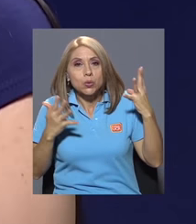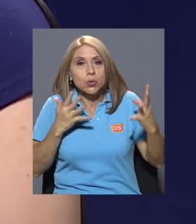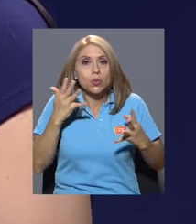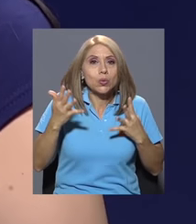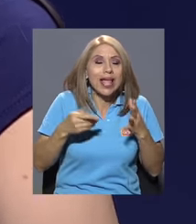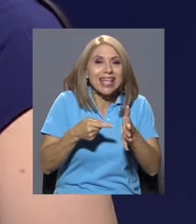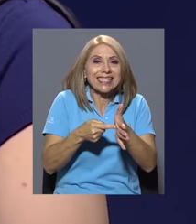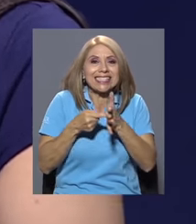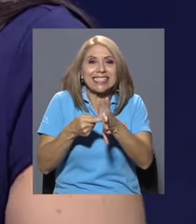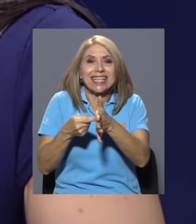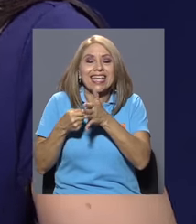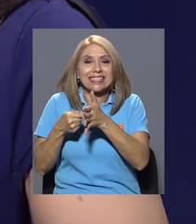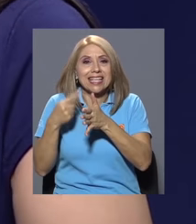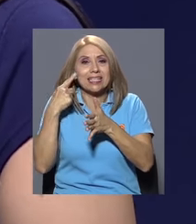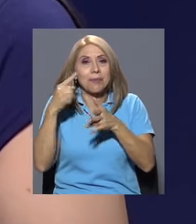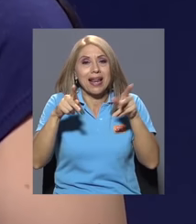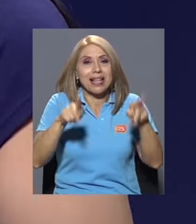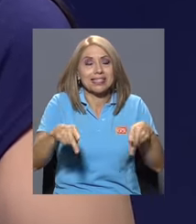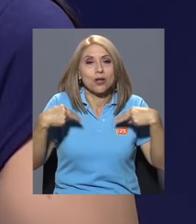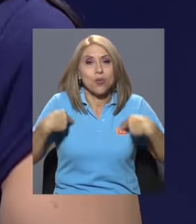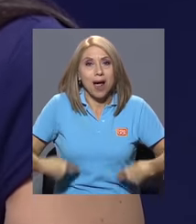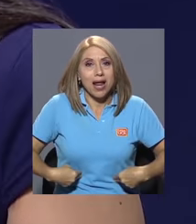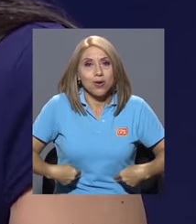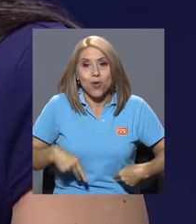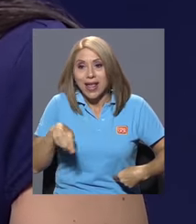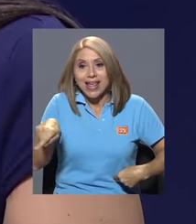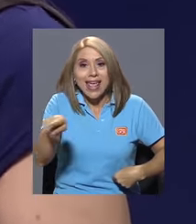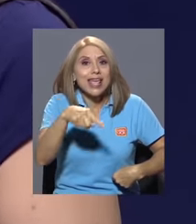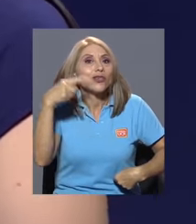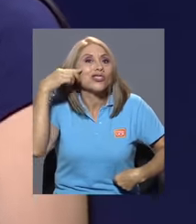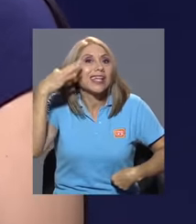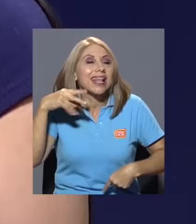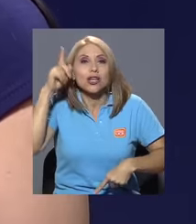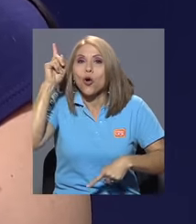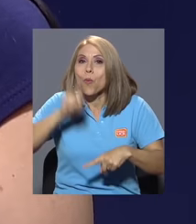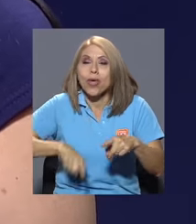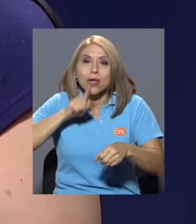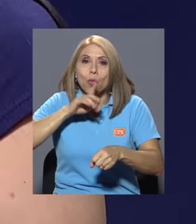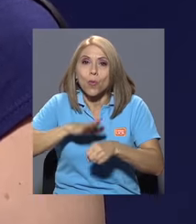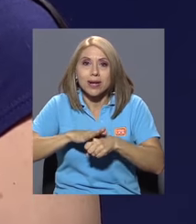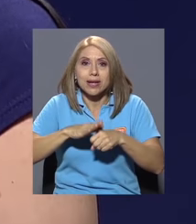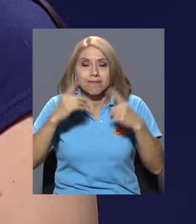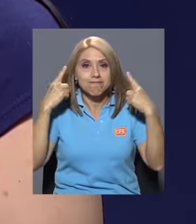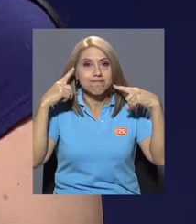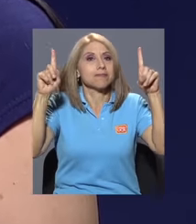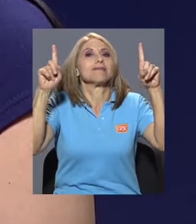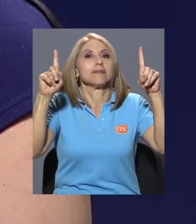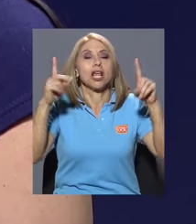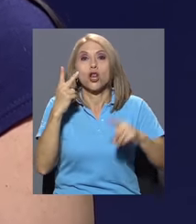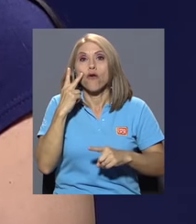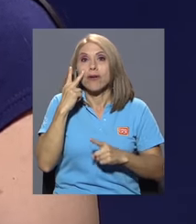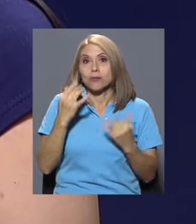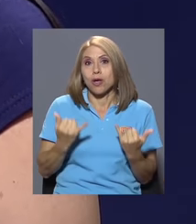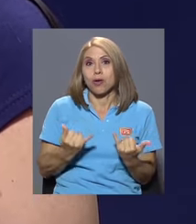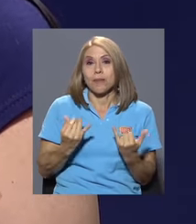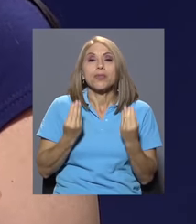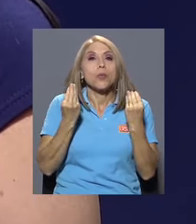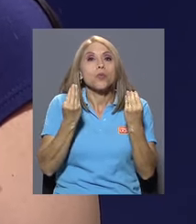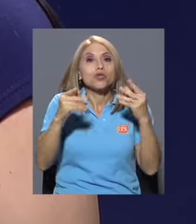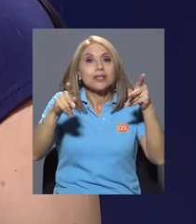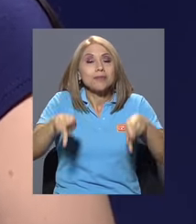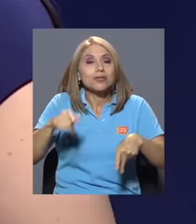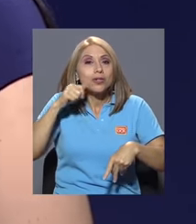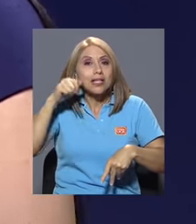de exigencias para el ser humano que el ser humano piensa que no puede cumplir. Y lo vemos hoy en día, que muchos adultos están entrando en